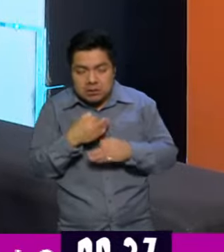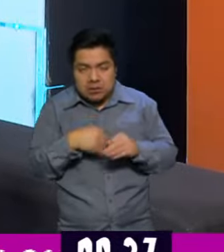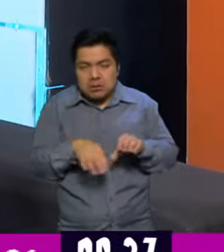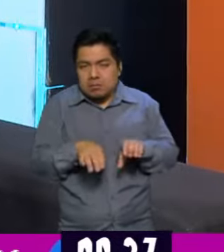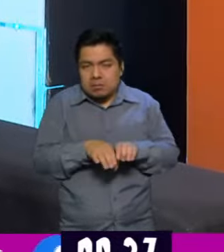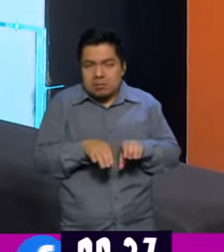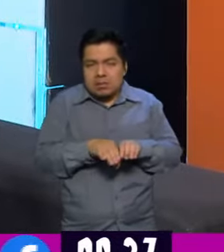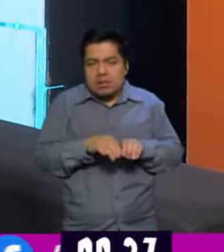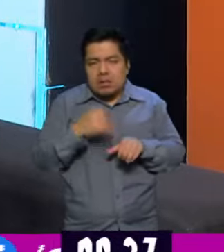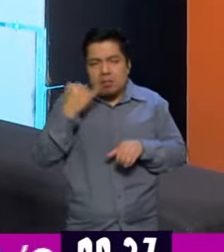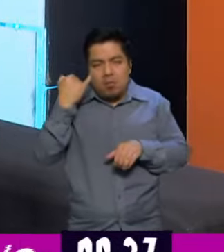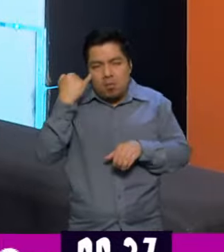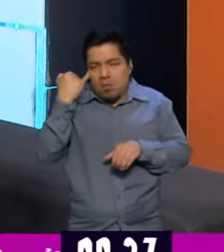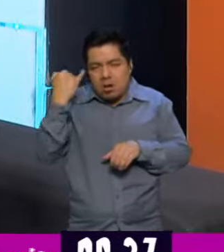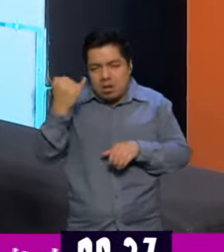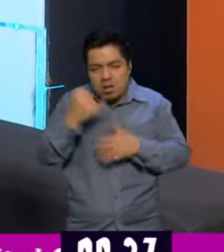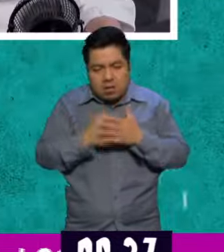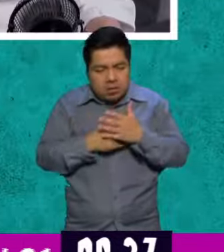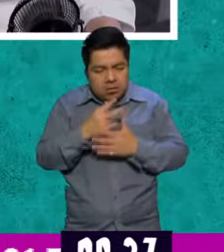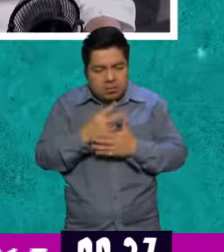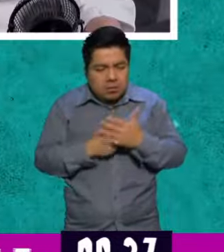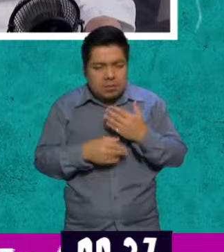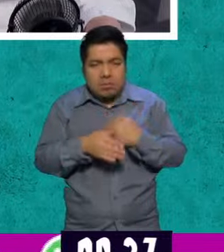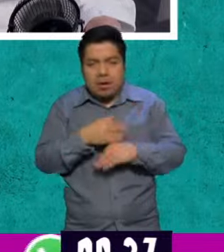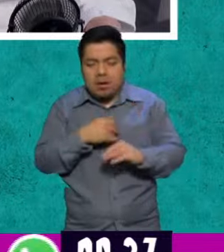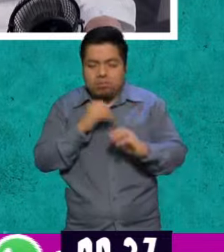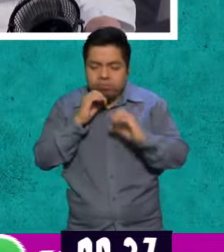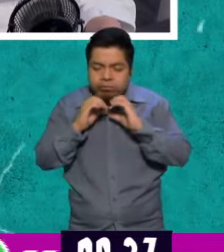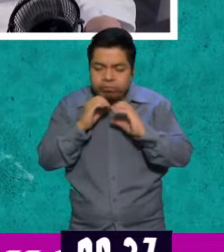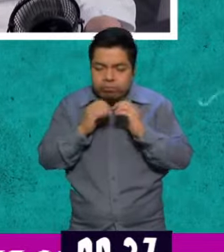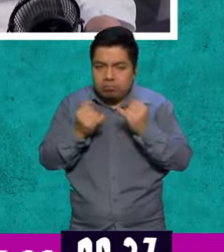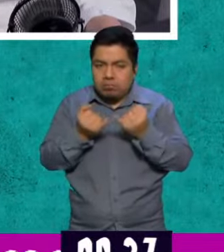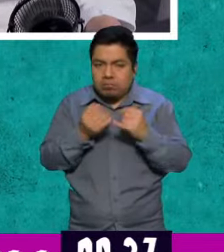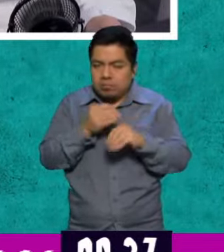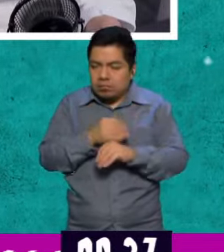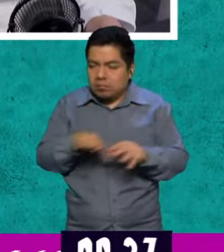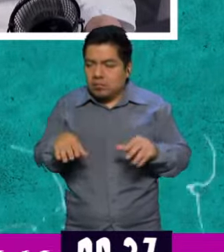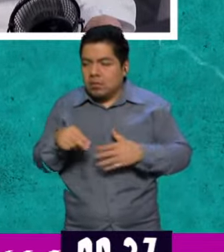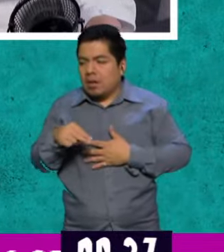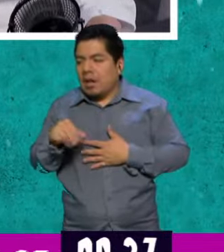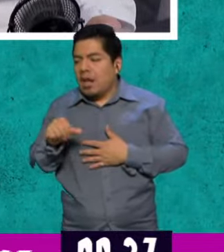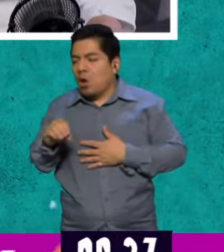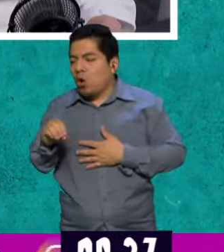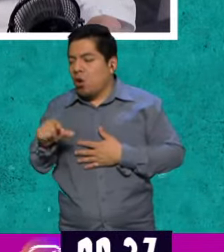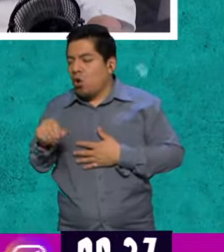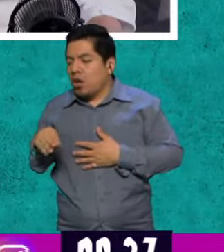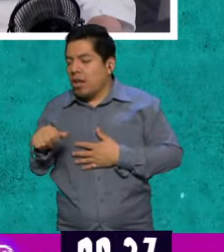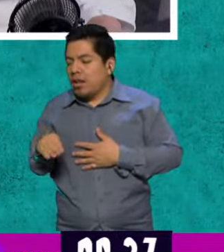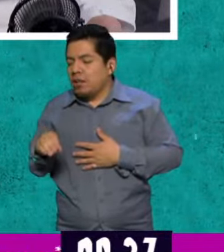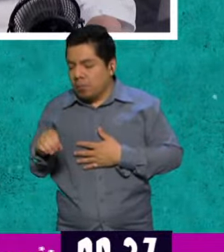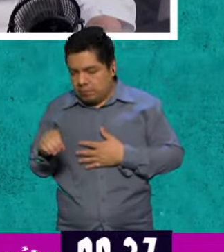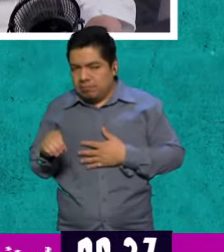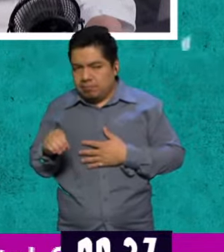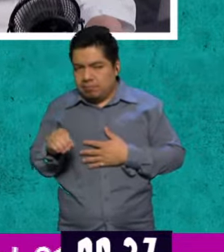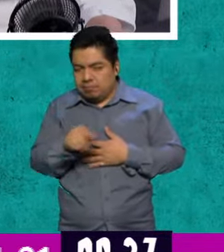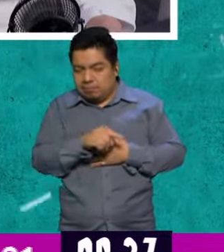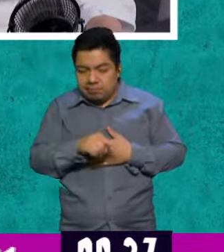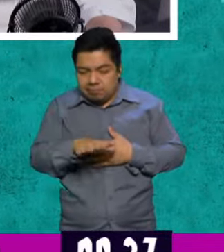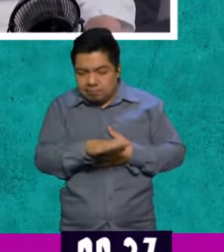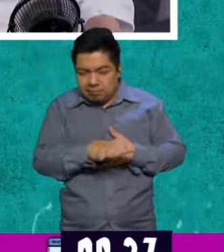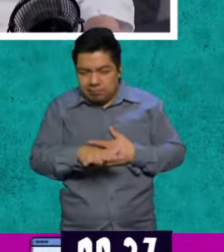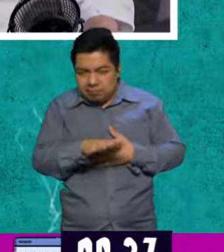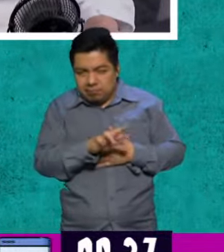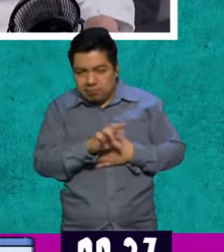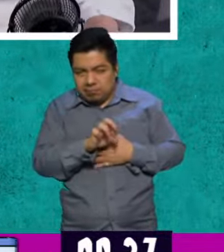estrategia, claro, de información, de comunicación y de expresiones de neocolonialismo. Lo que están buscando un sector de los